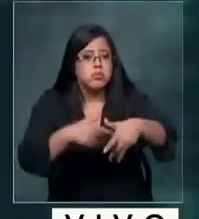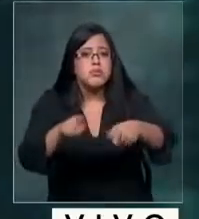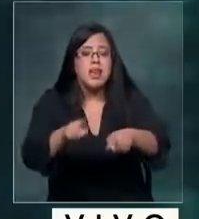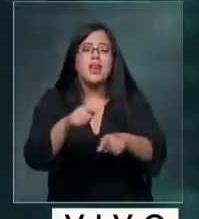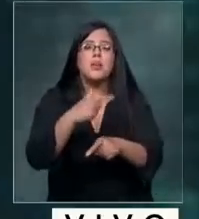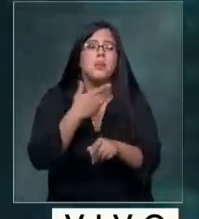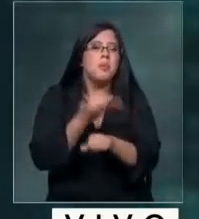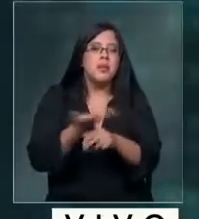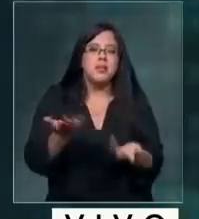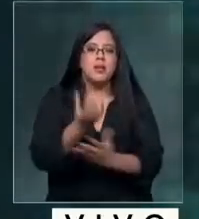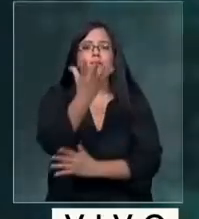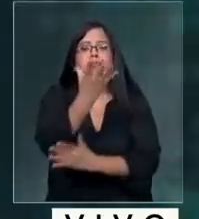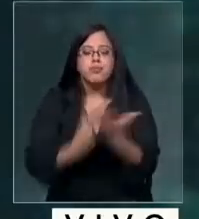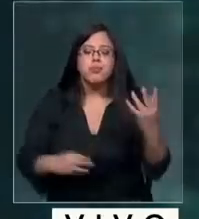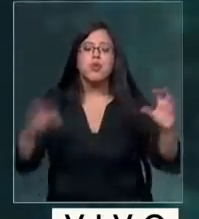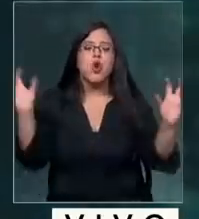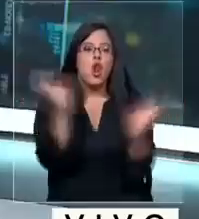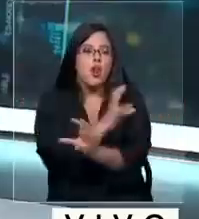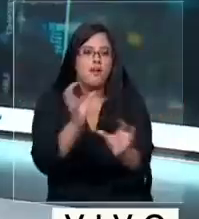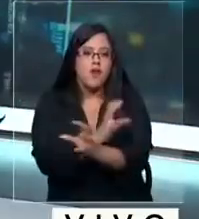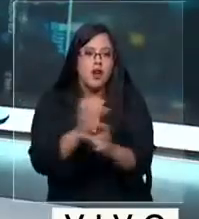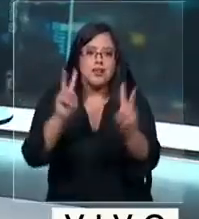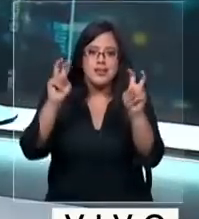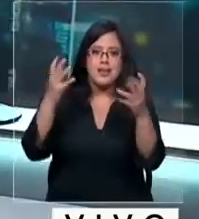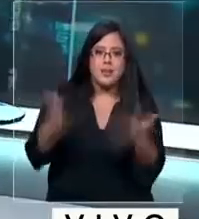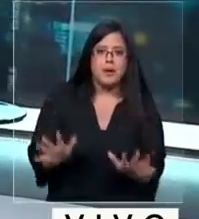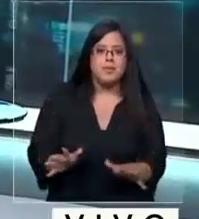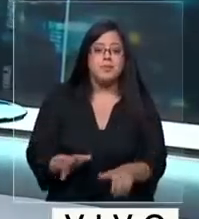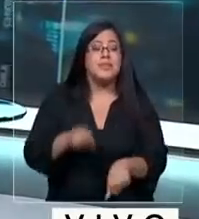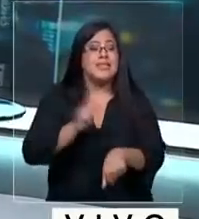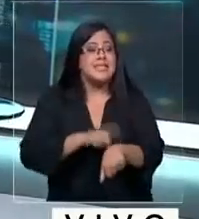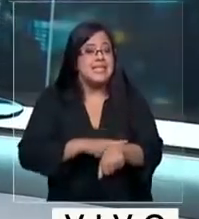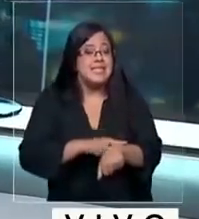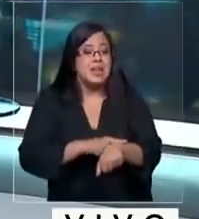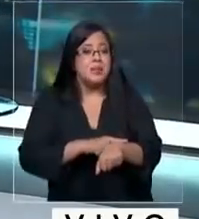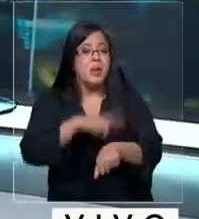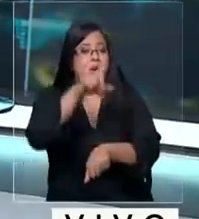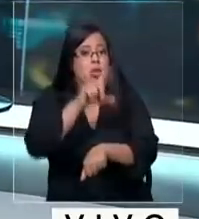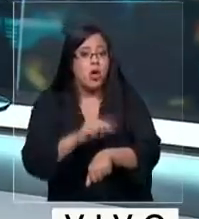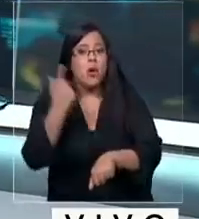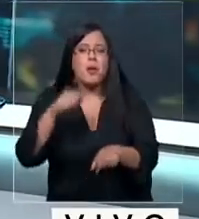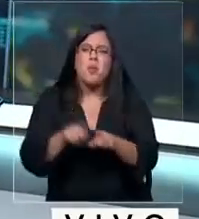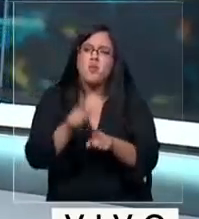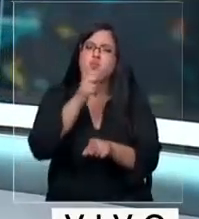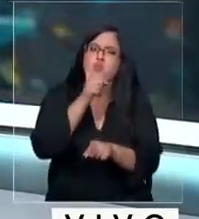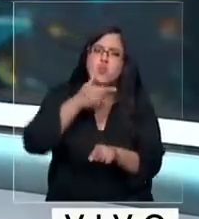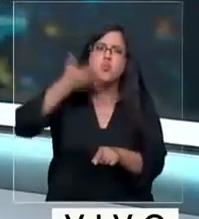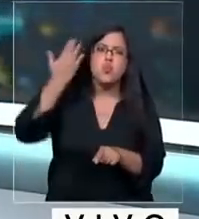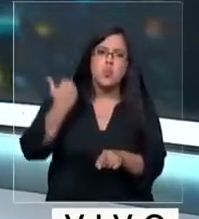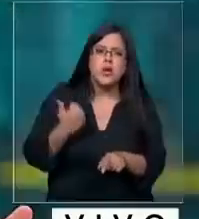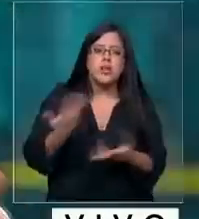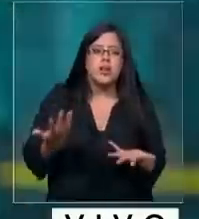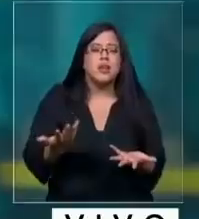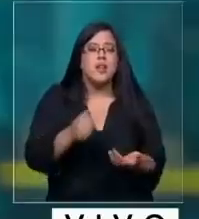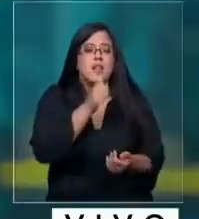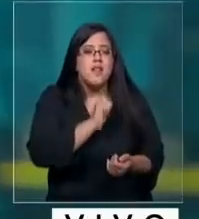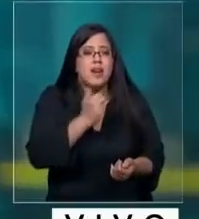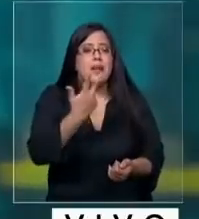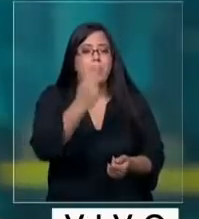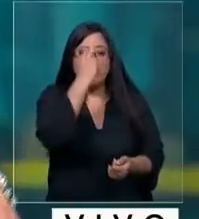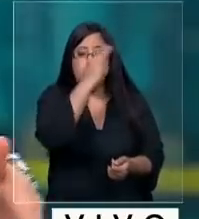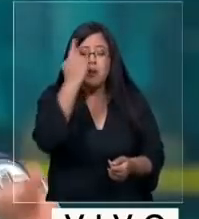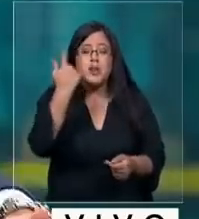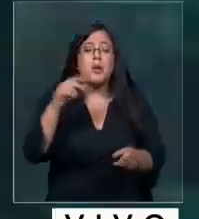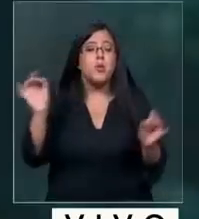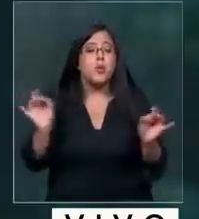que ejerce el género masculino se nos acaba el tiempo pero me quedó una duda con respecto al principio porque queda para el 8 todavía no hay ninguna opción de